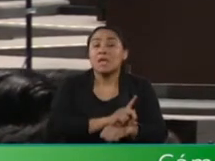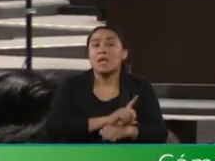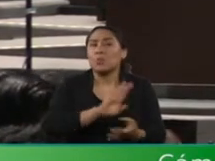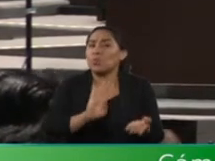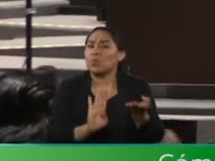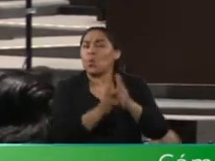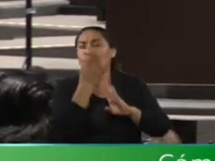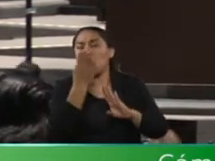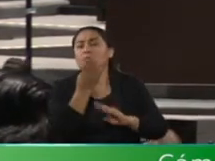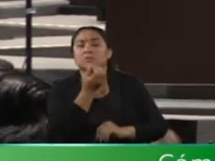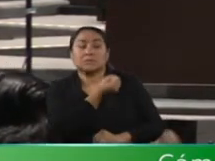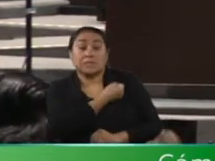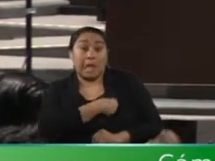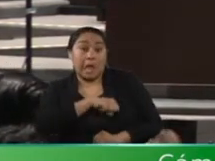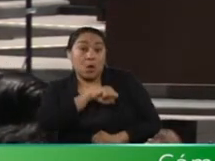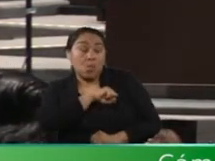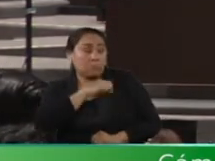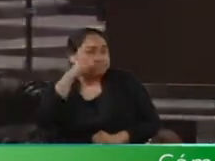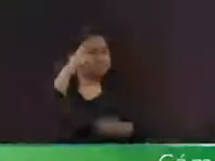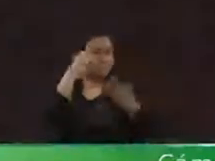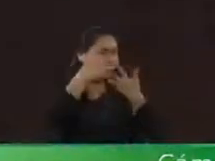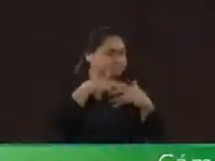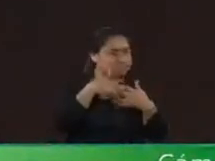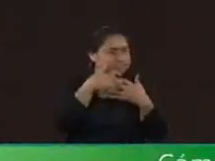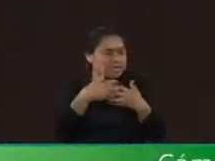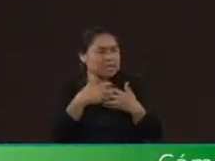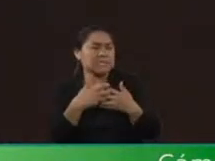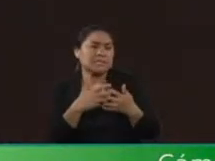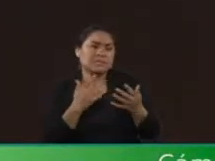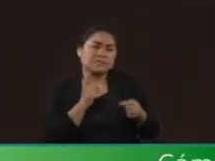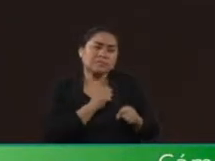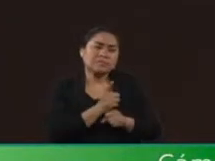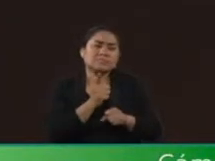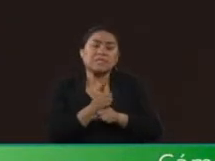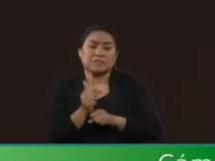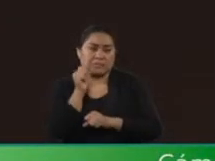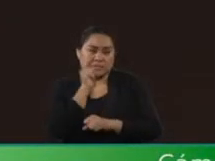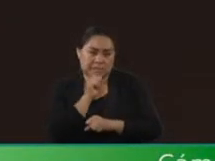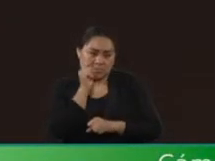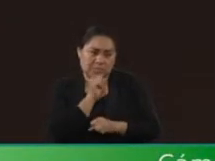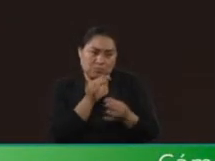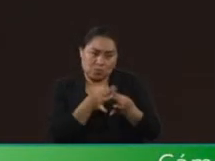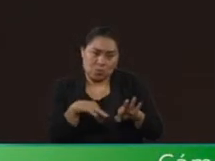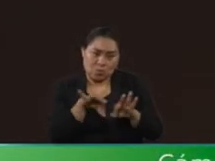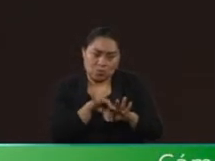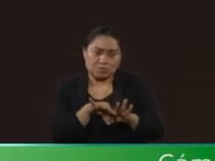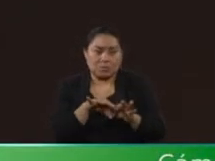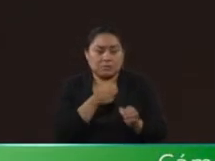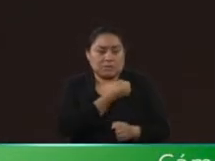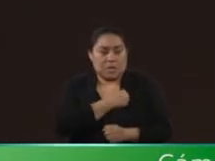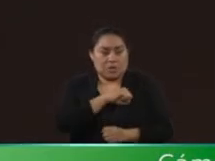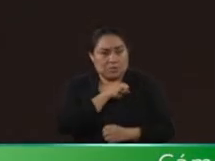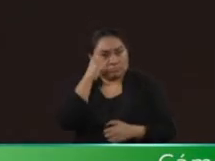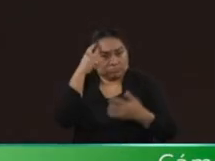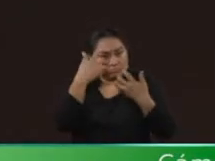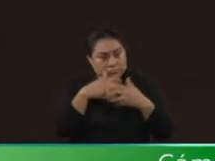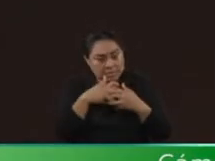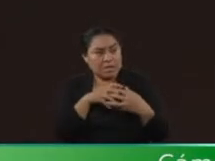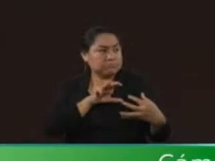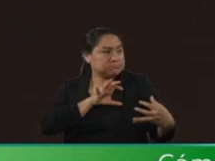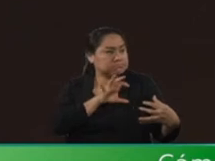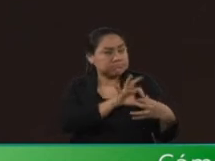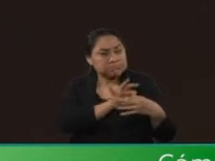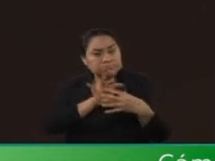Mental para generar conciencia sobre los problemas relacionados con la Salud Mental y fomentar esfuerzos conjuntos que nos